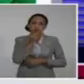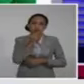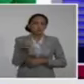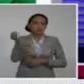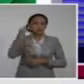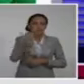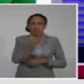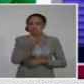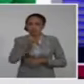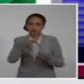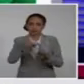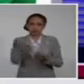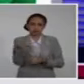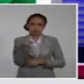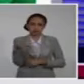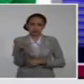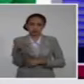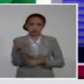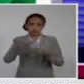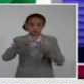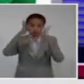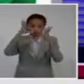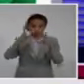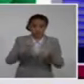diagnosticar. Ya en el acumulado, el